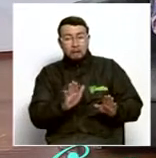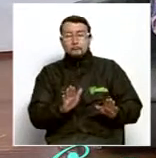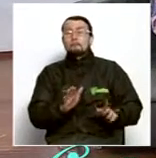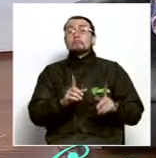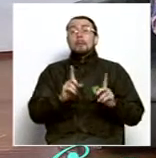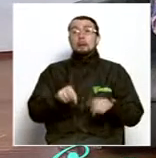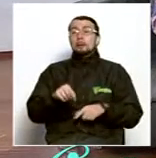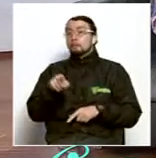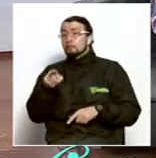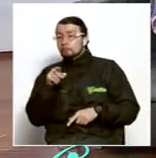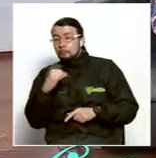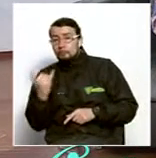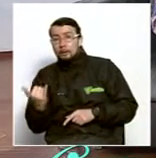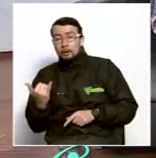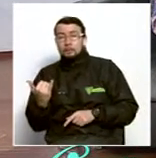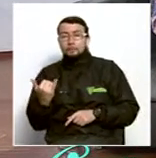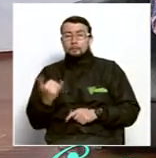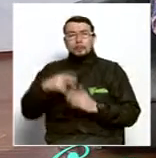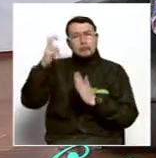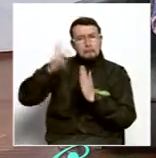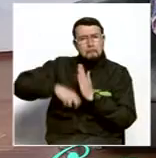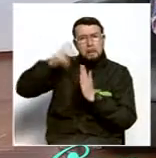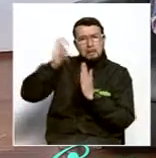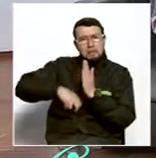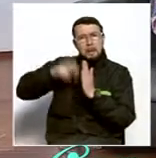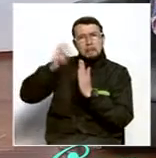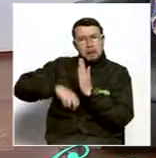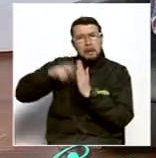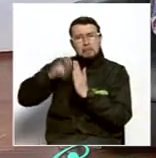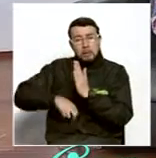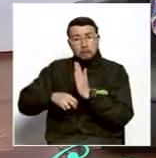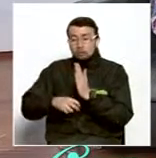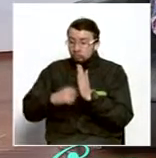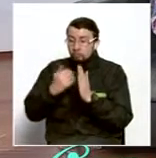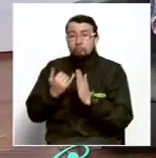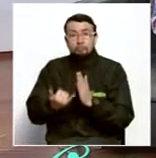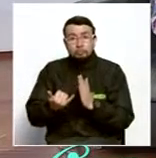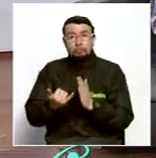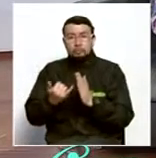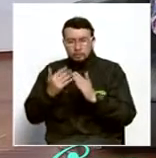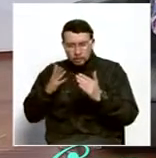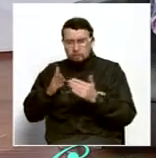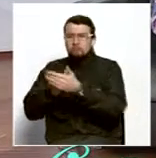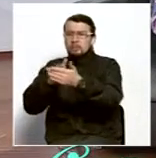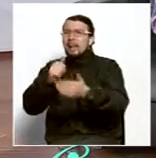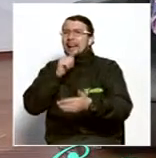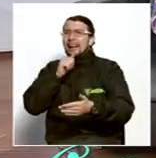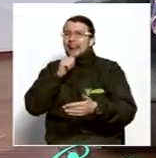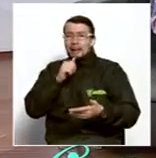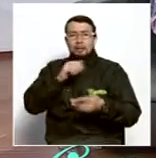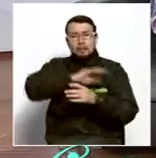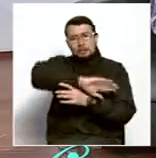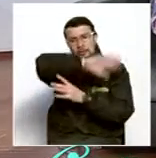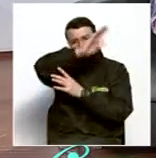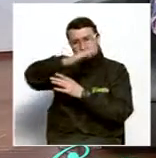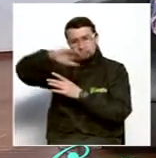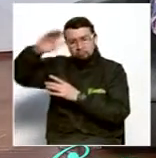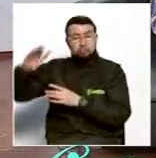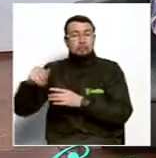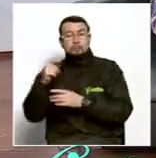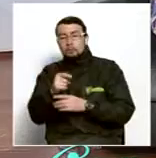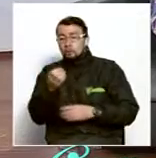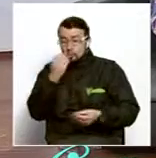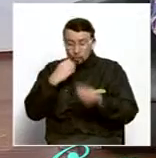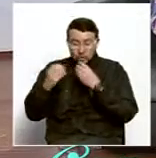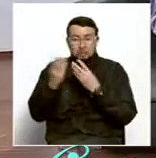también en la minería, pues no solo se está atacando las fuentes de agua, la montaña, la soberanía